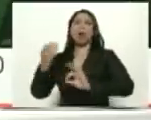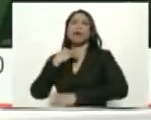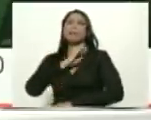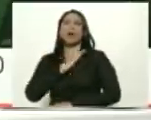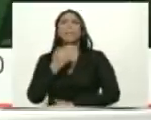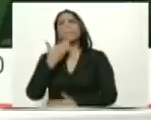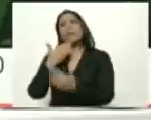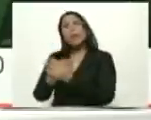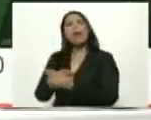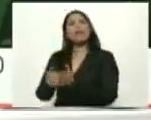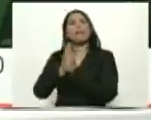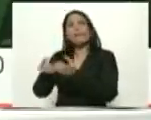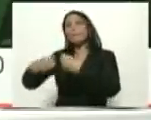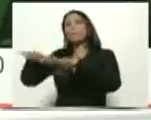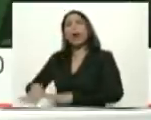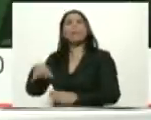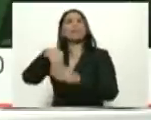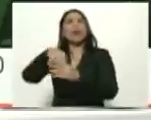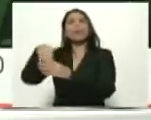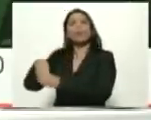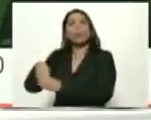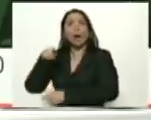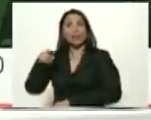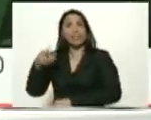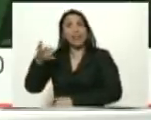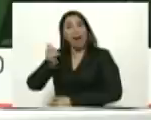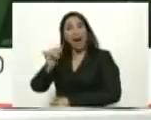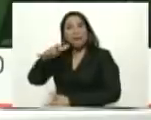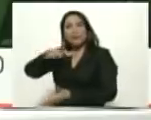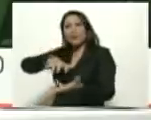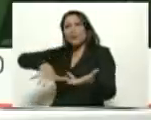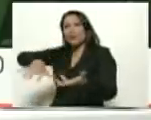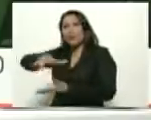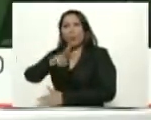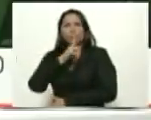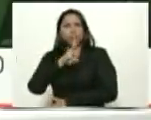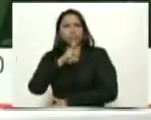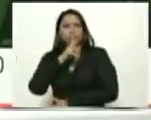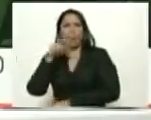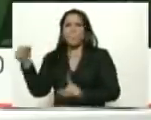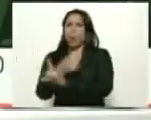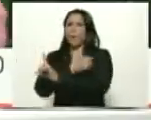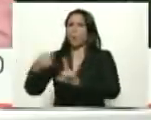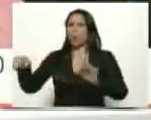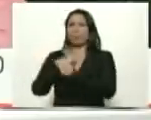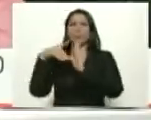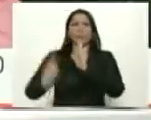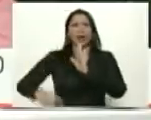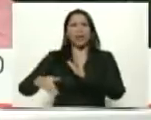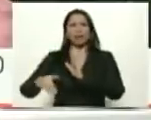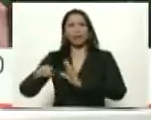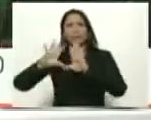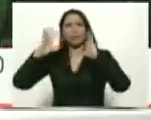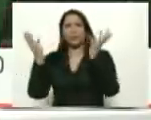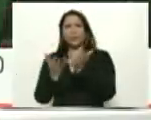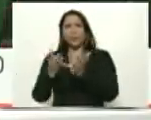la cuarentena, y así se está levantando una ola de fascistas de derecha en el mundo. Y miren